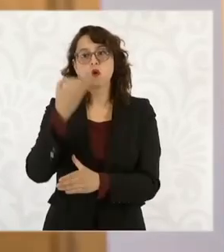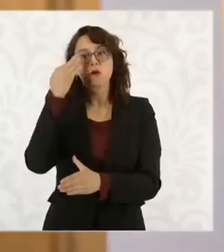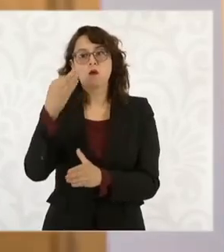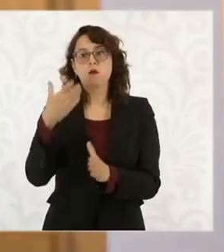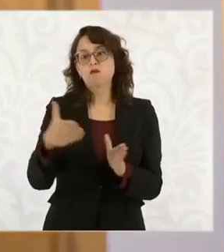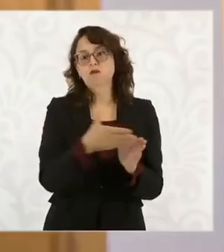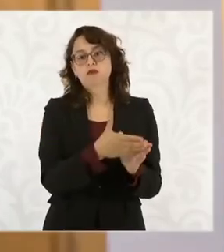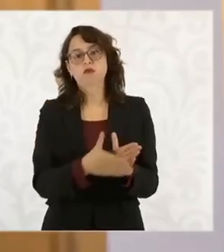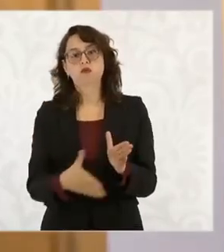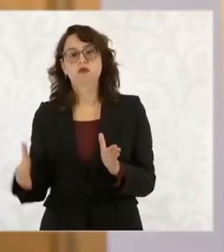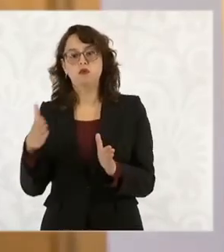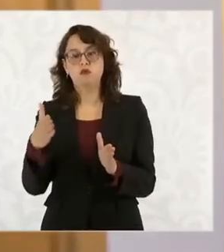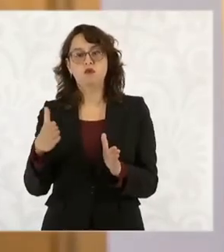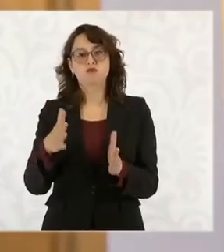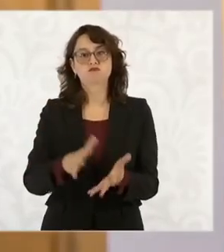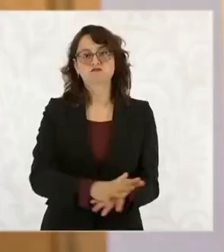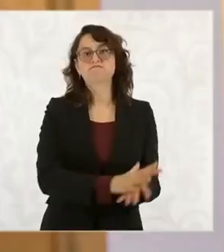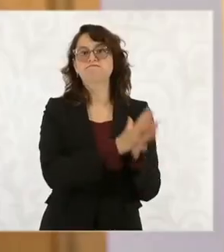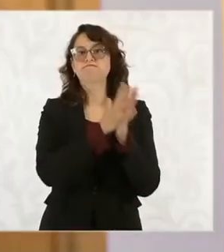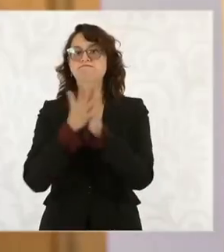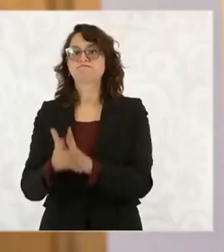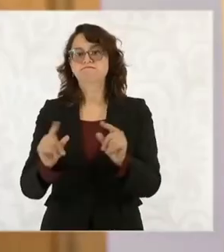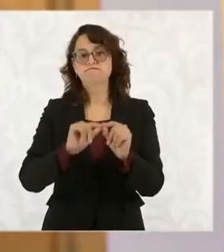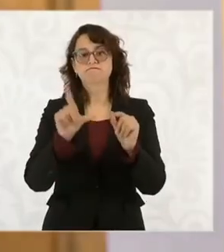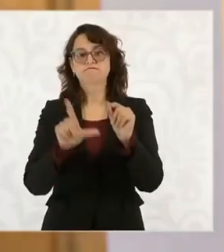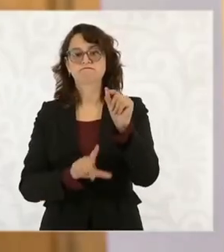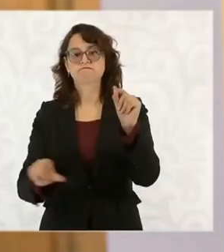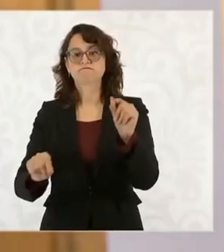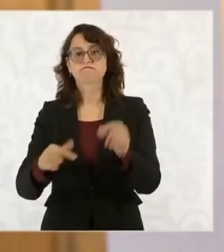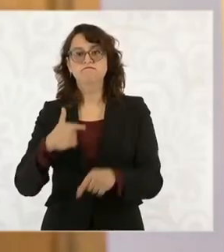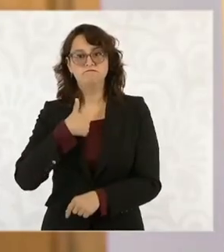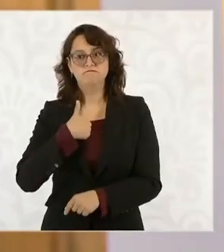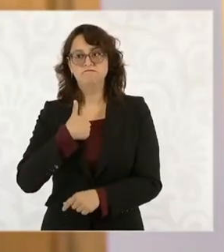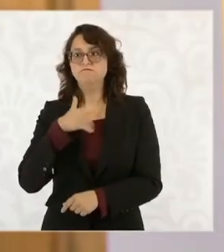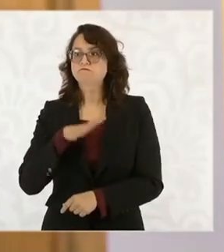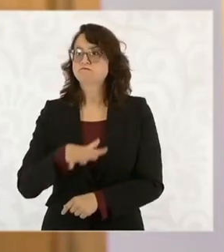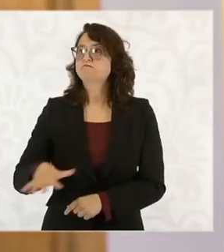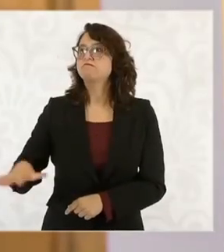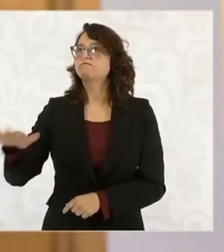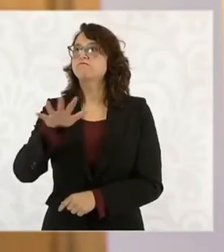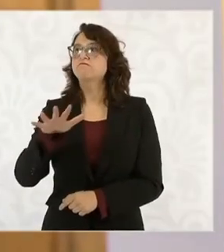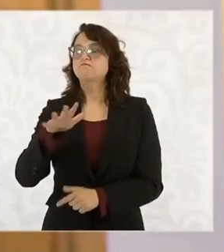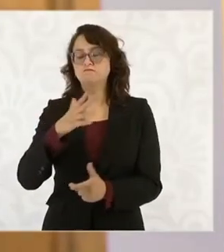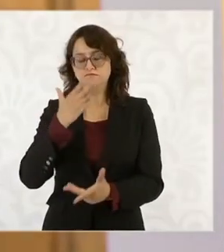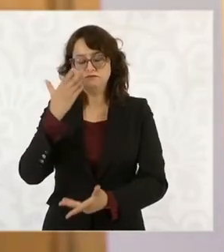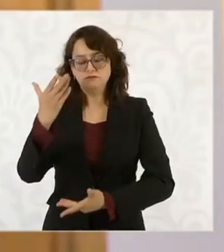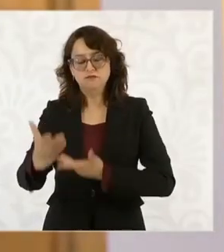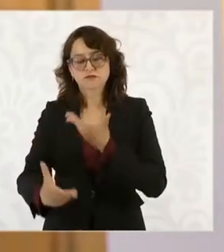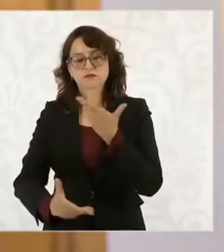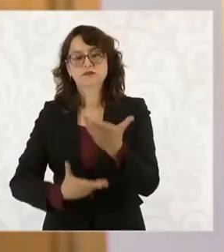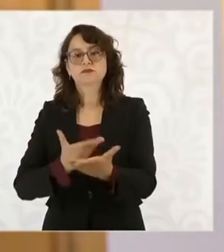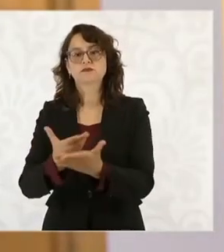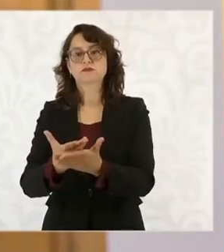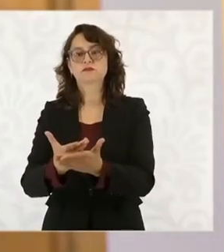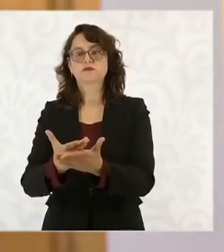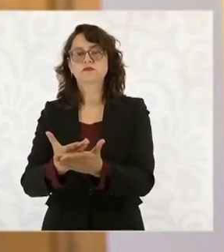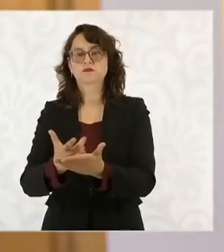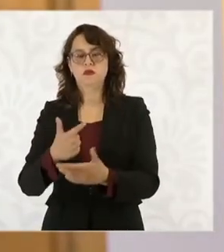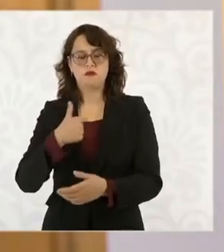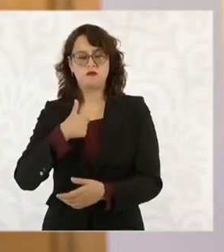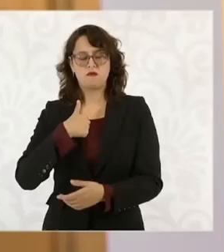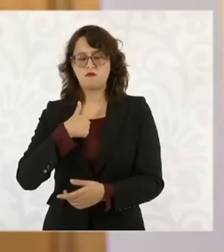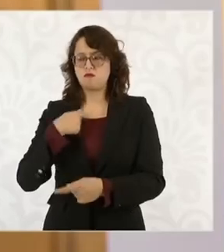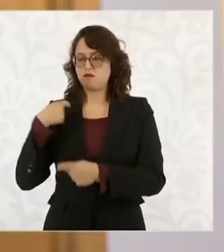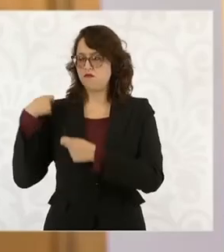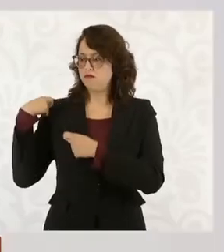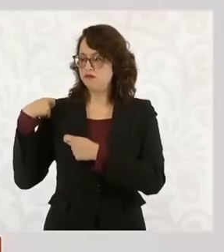hago como servidora del pueblo, con la certeza de que jamás olvidaré las causas que